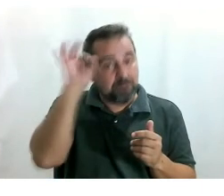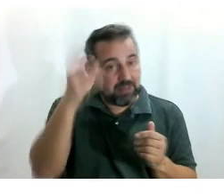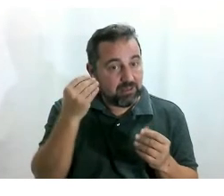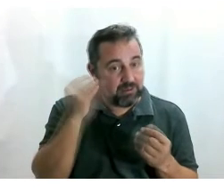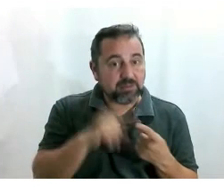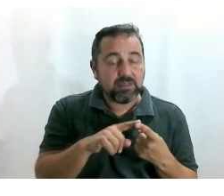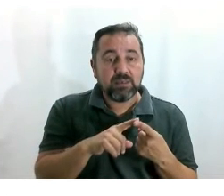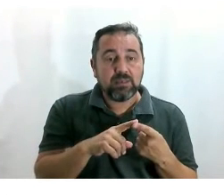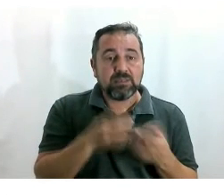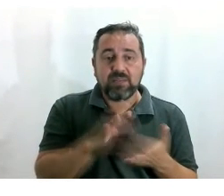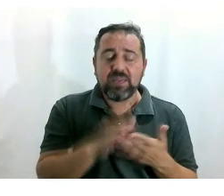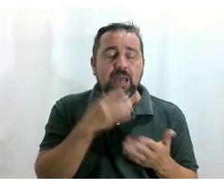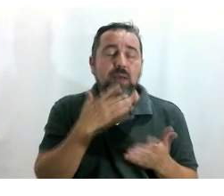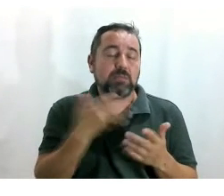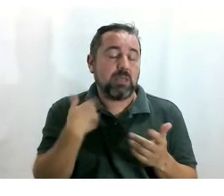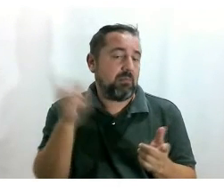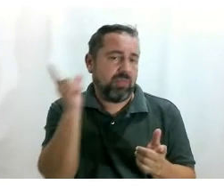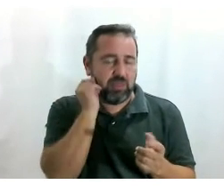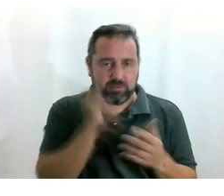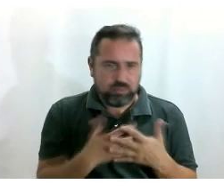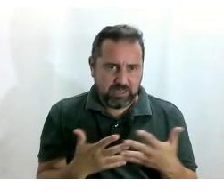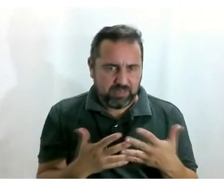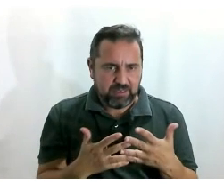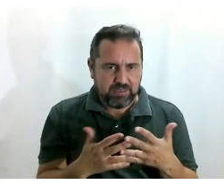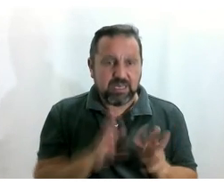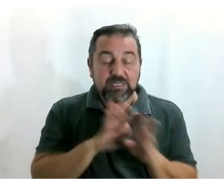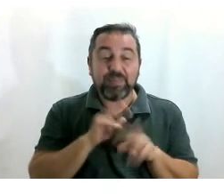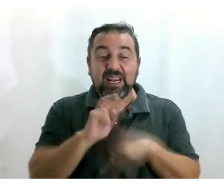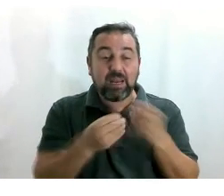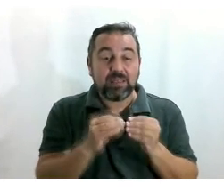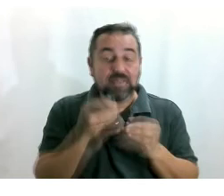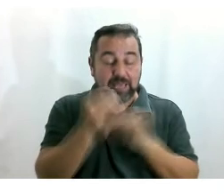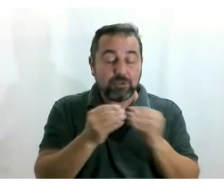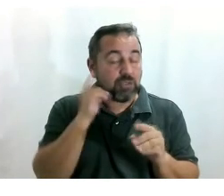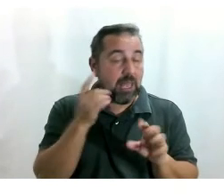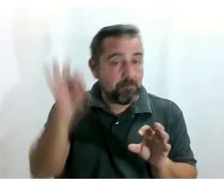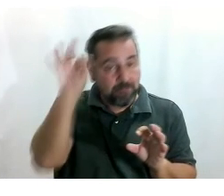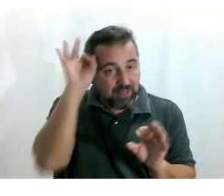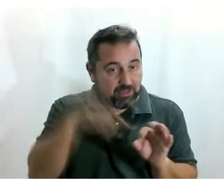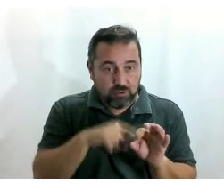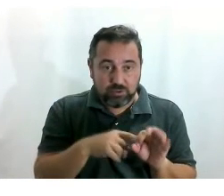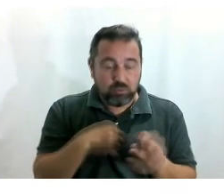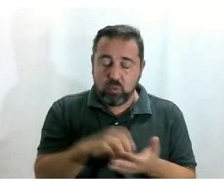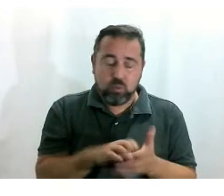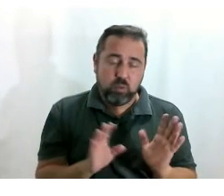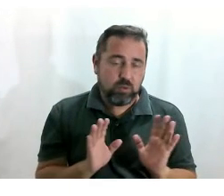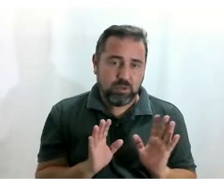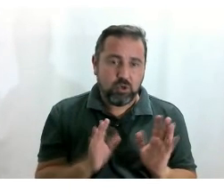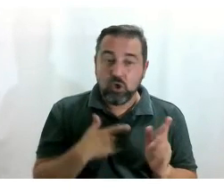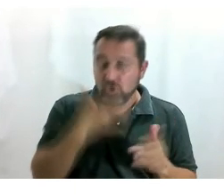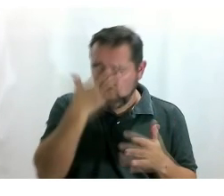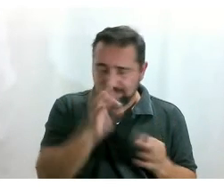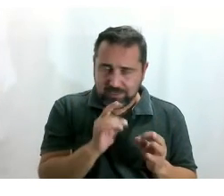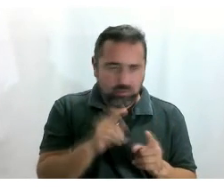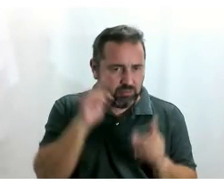la pérdida es muy grande. Y regeneración es una vez que ya se ha hecho el implante coclear, lo dudo. Yo no creo que esté